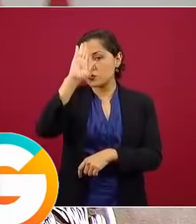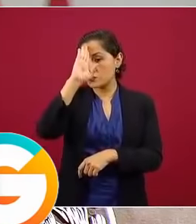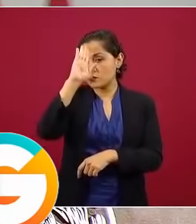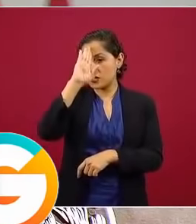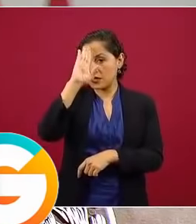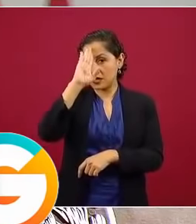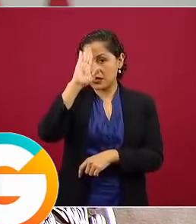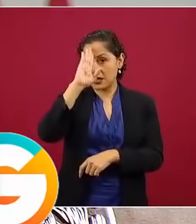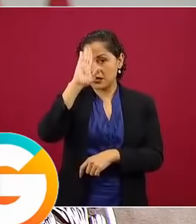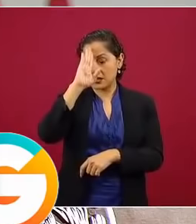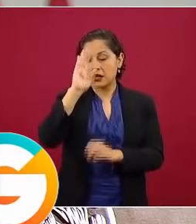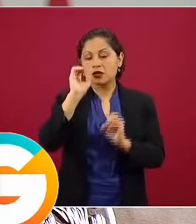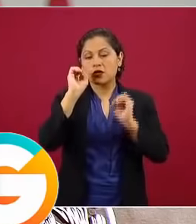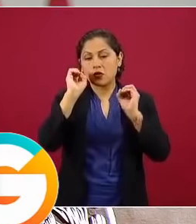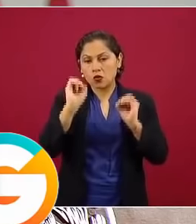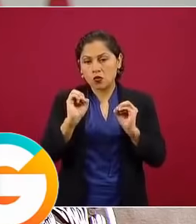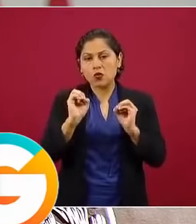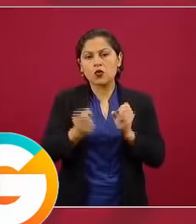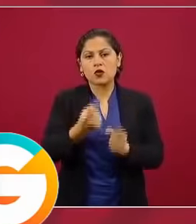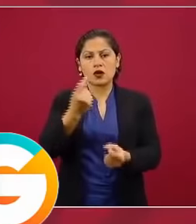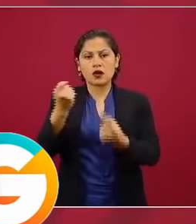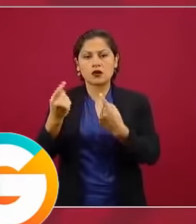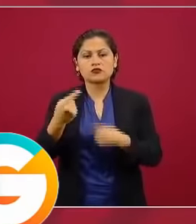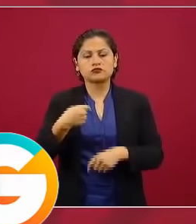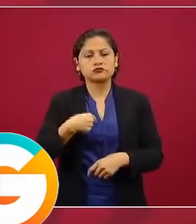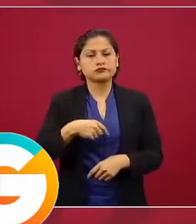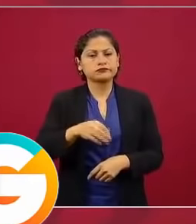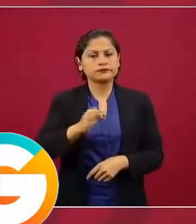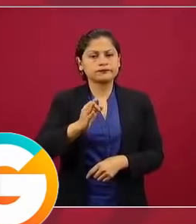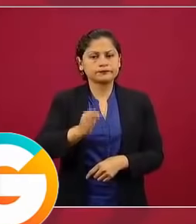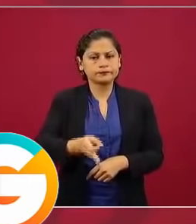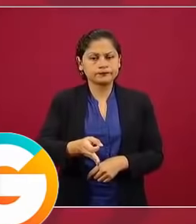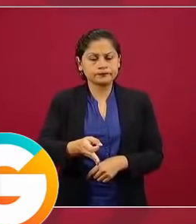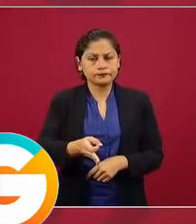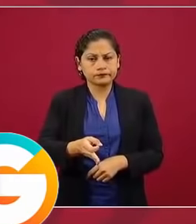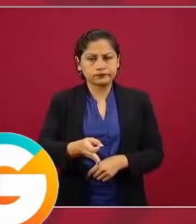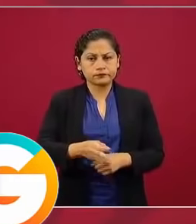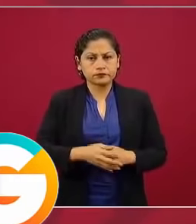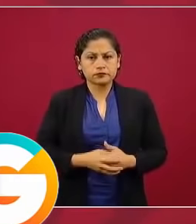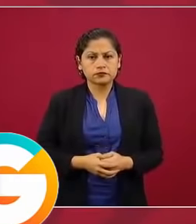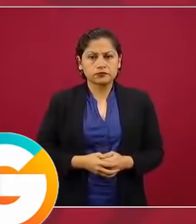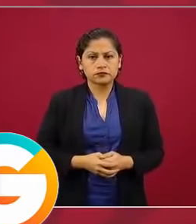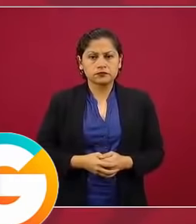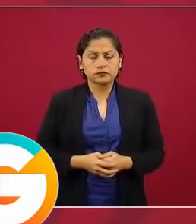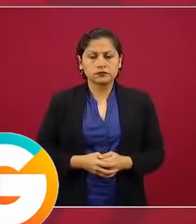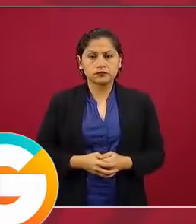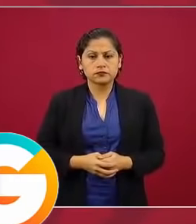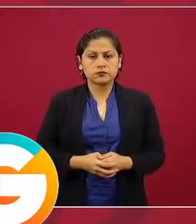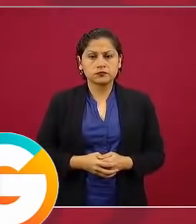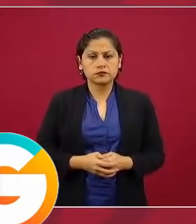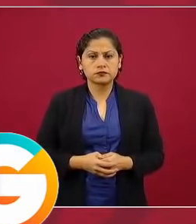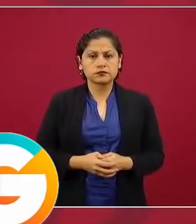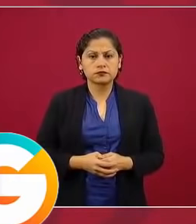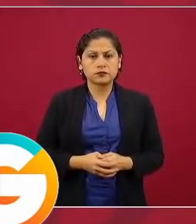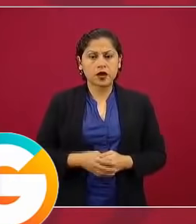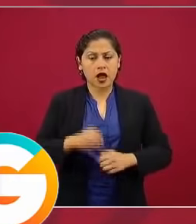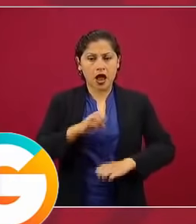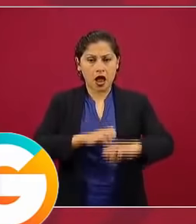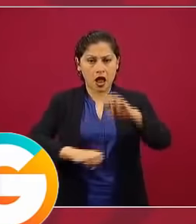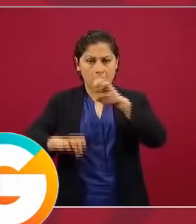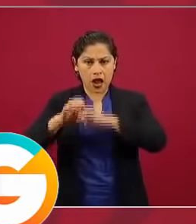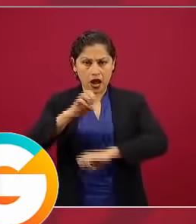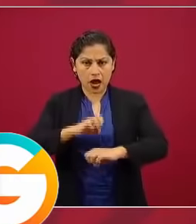han aceptado solo la opinión de las empresas, de